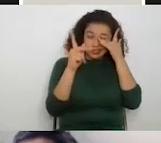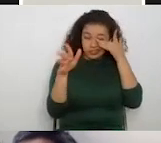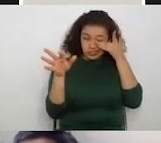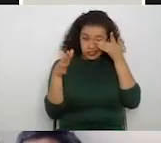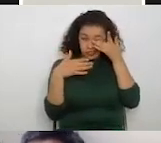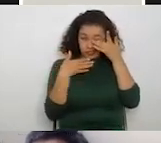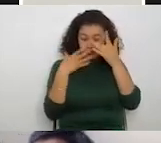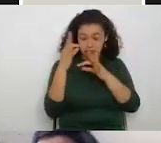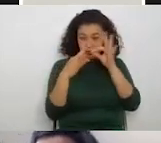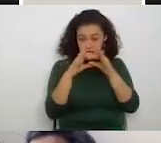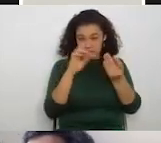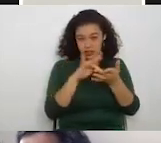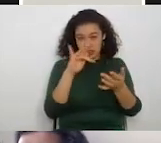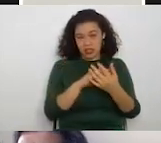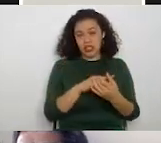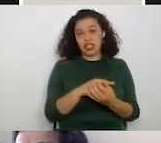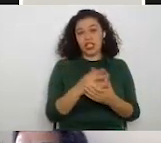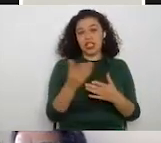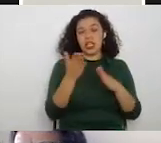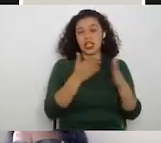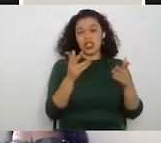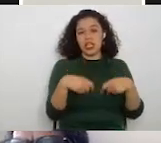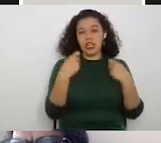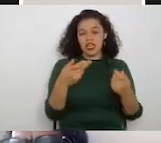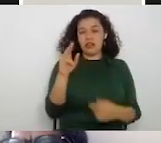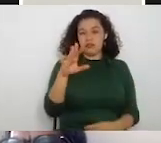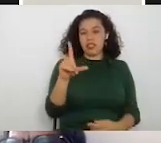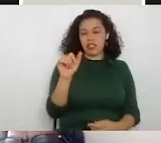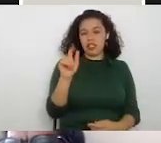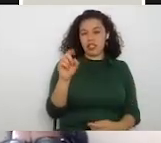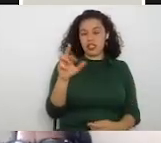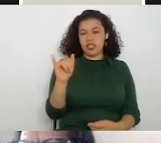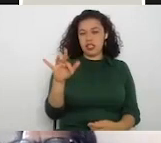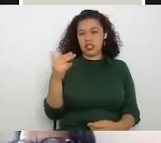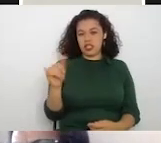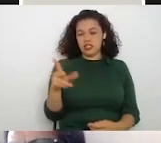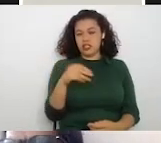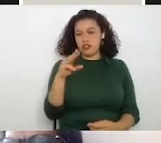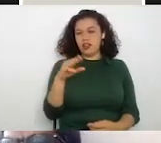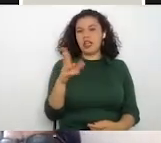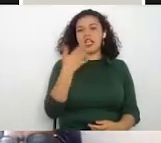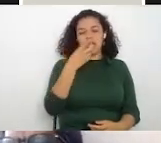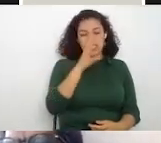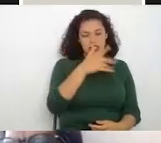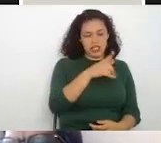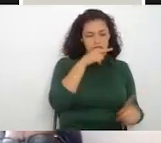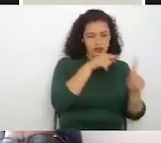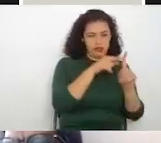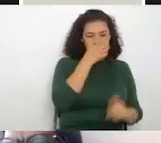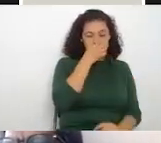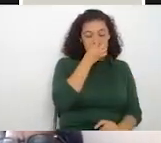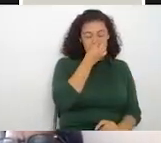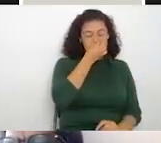gracias. No, de qué. Y antes de darle la palabra a María del Rayo, María Isabel Morales nos dice que su objetivo es describir